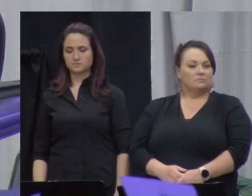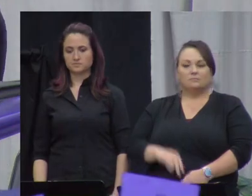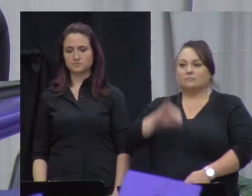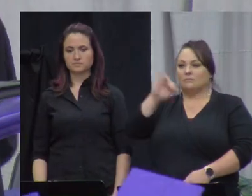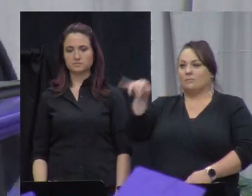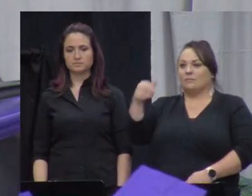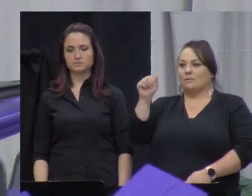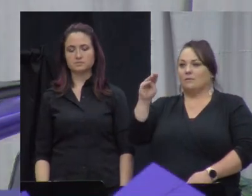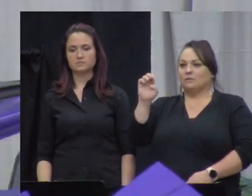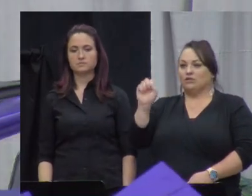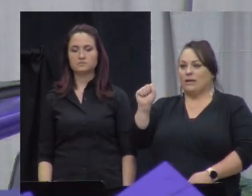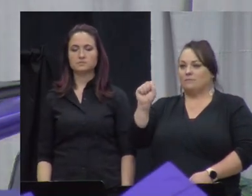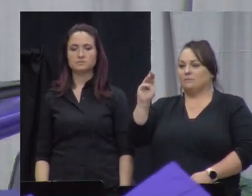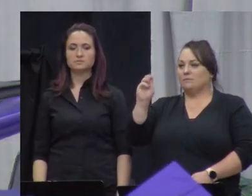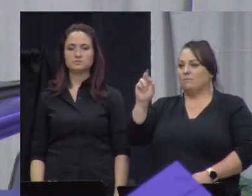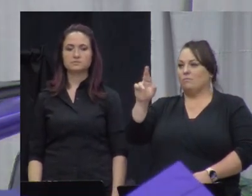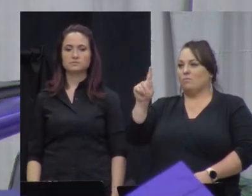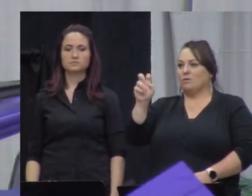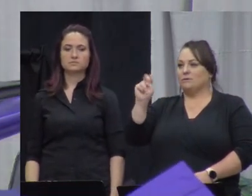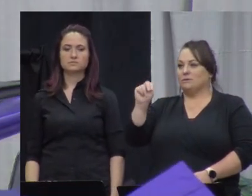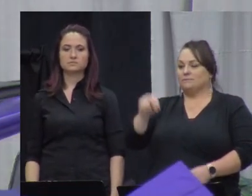James Norton.